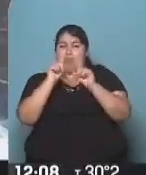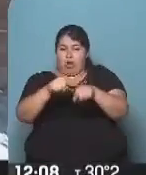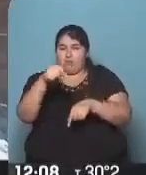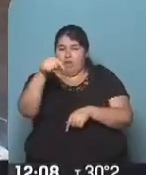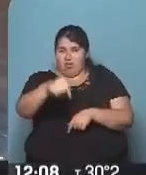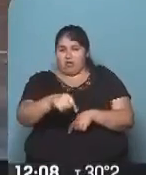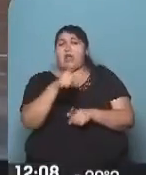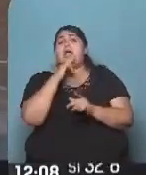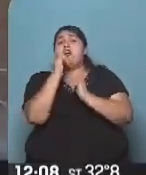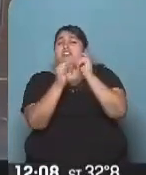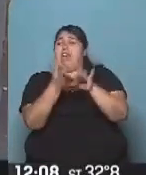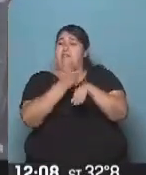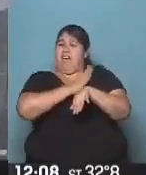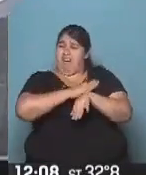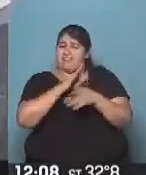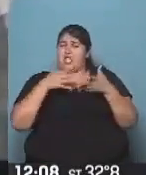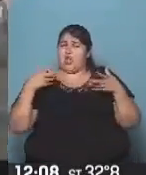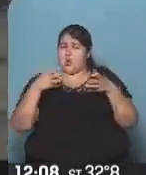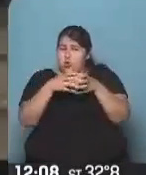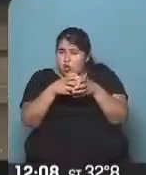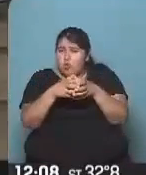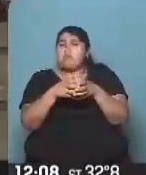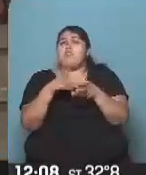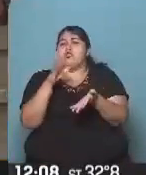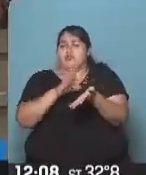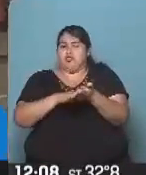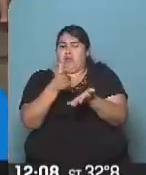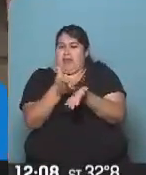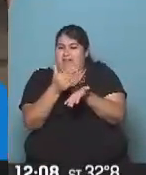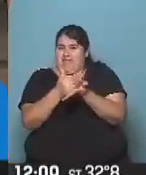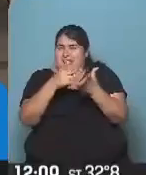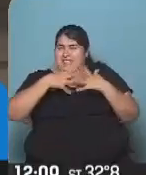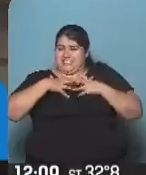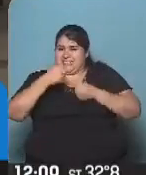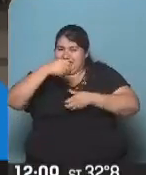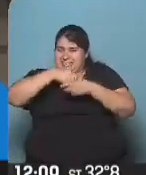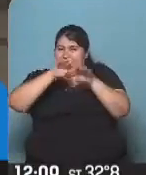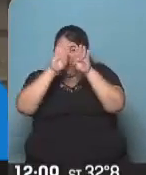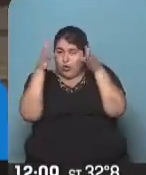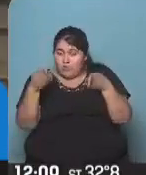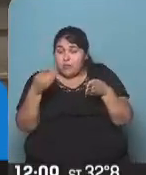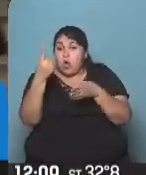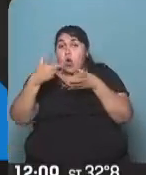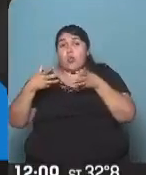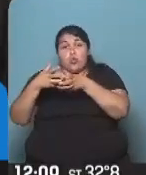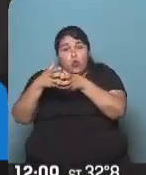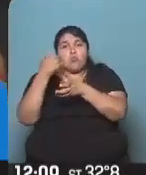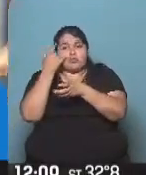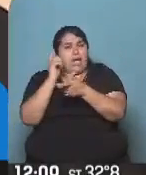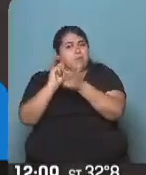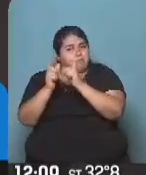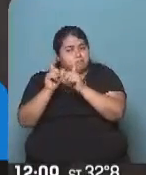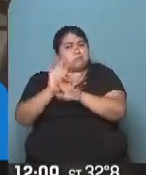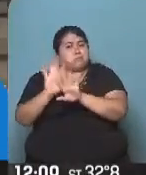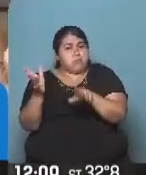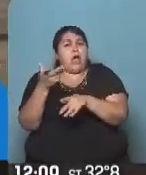Gracias, Ale. Les contábamos que hay tres grandes grupos aquí en la Dirección de Sanidad de Fronteras, en el barrio porteño de La Boca. Un primer grupo que sacó el turno a través de la web